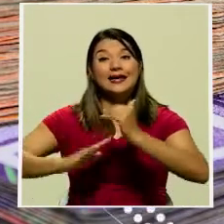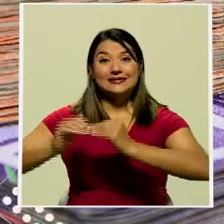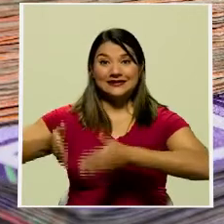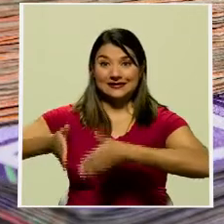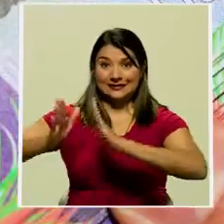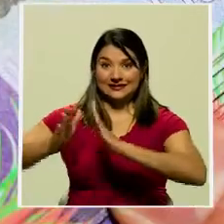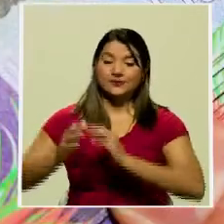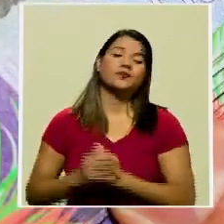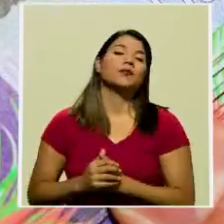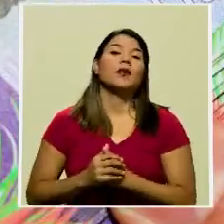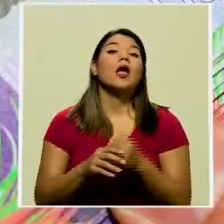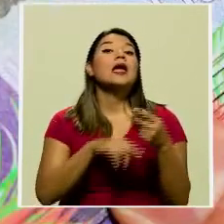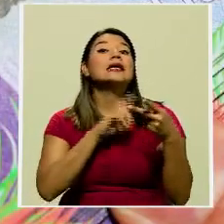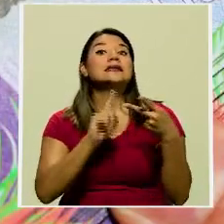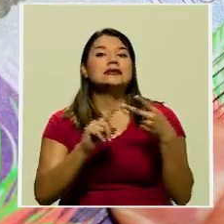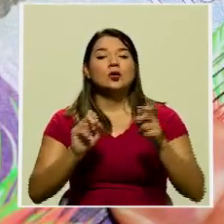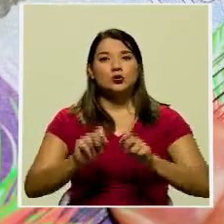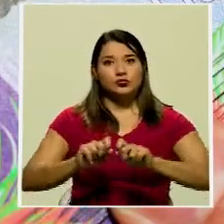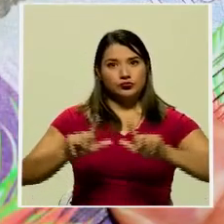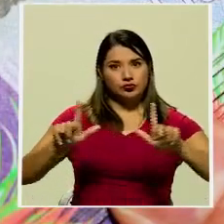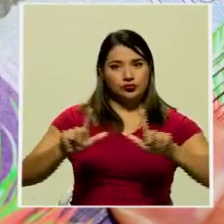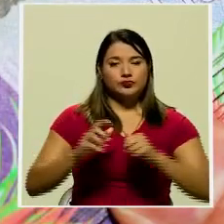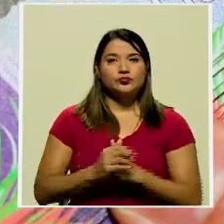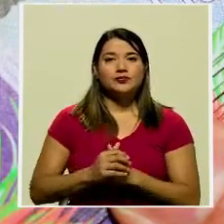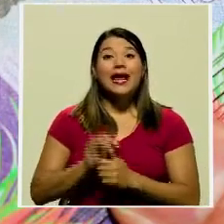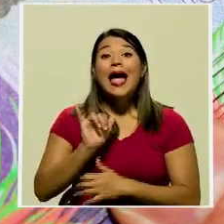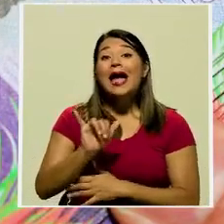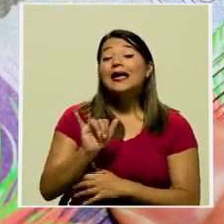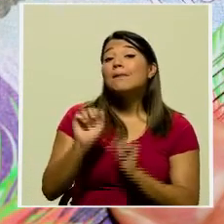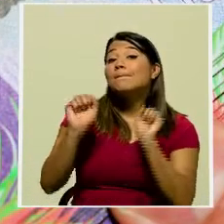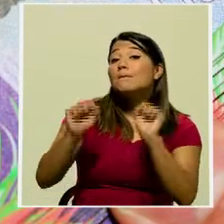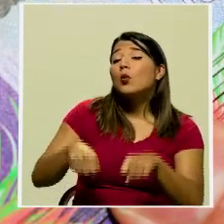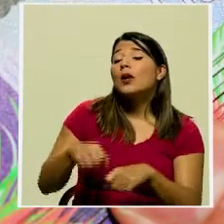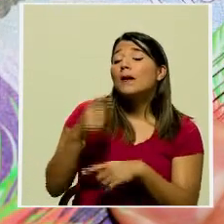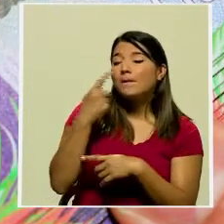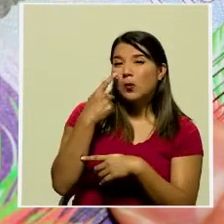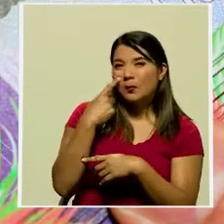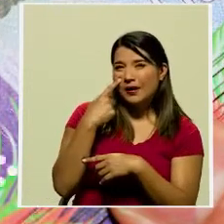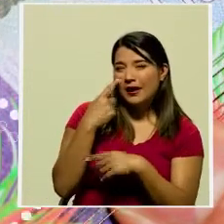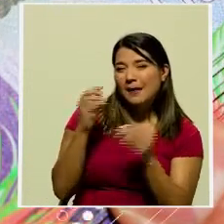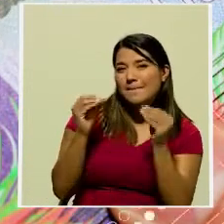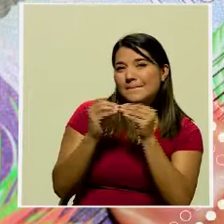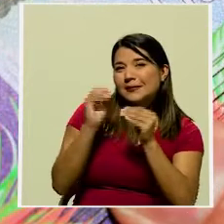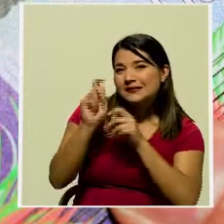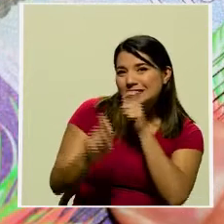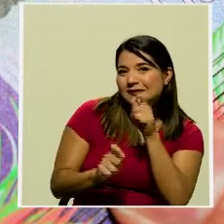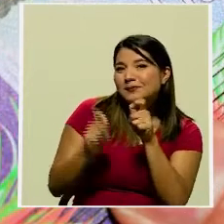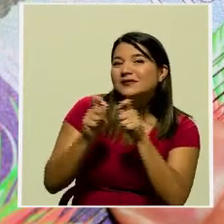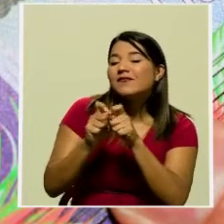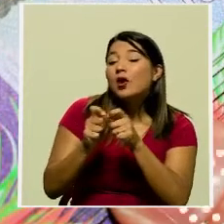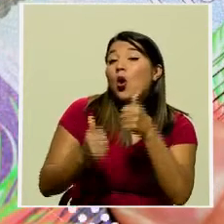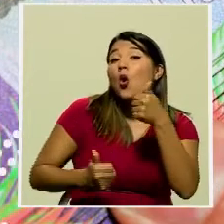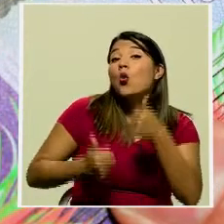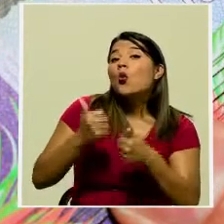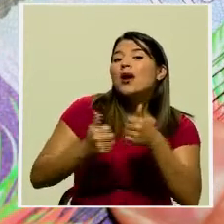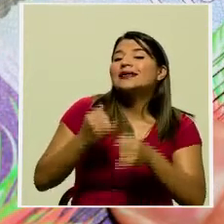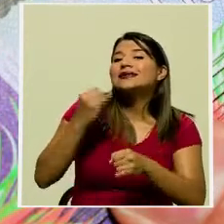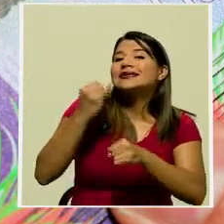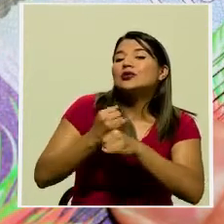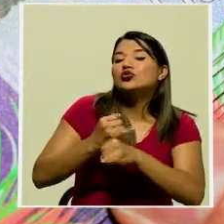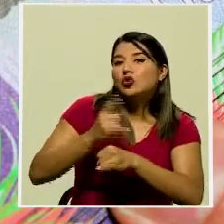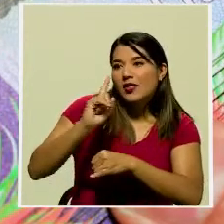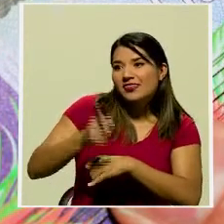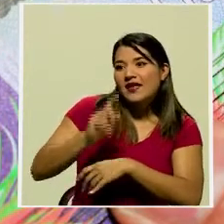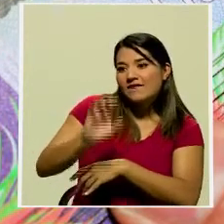ahora a la segunda pantalla. Aquí vamos a conocer específicamente cuáles son esas instituciones que deberían